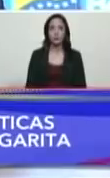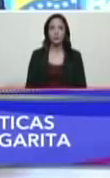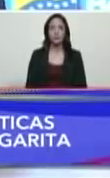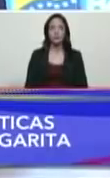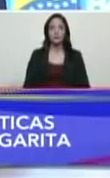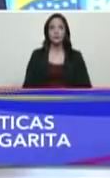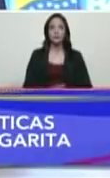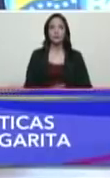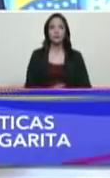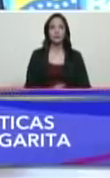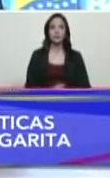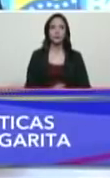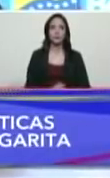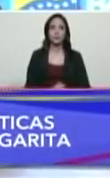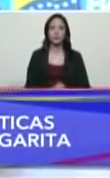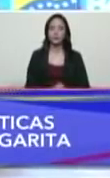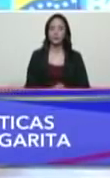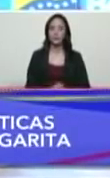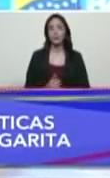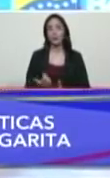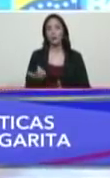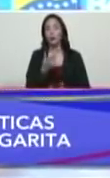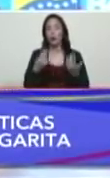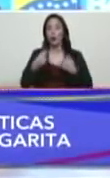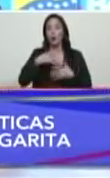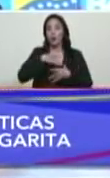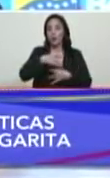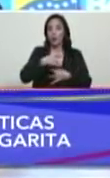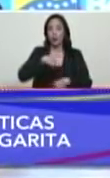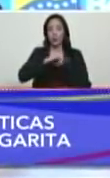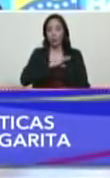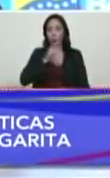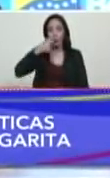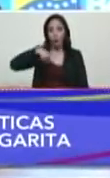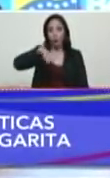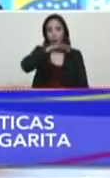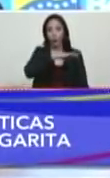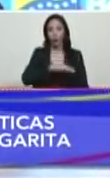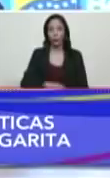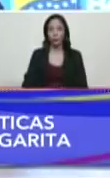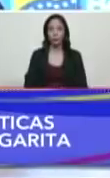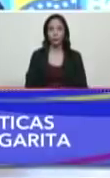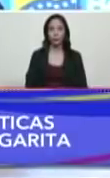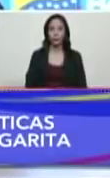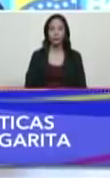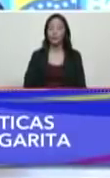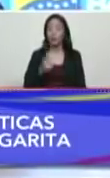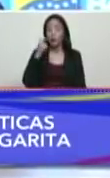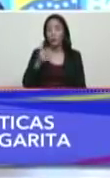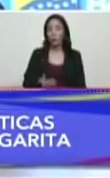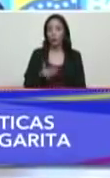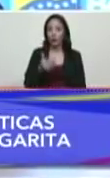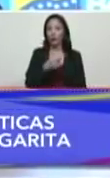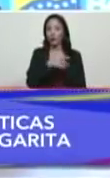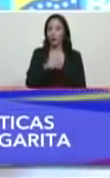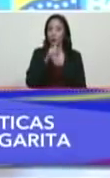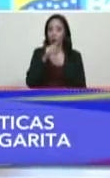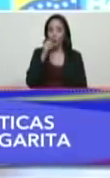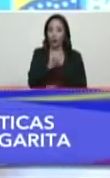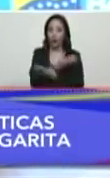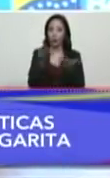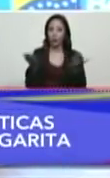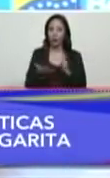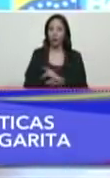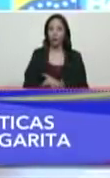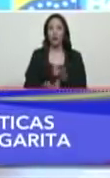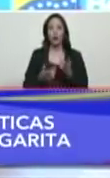de los intereses nacionales de nuestro pueblo. Es algo muy importante que quería anunciar la rueda